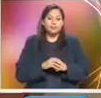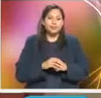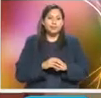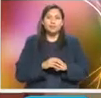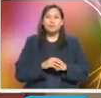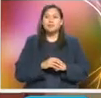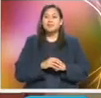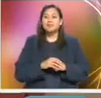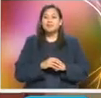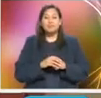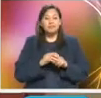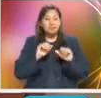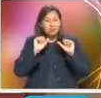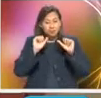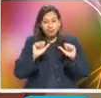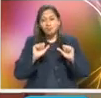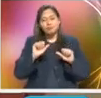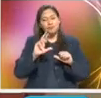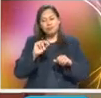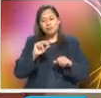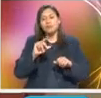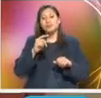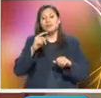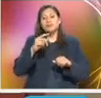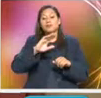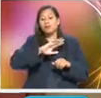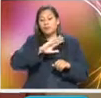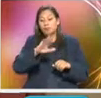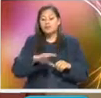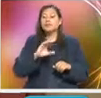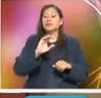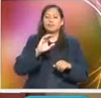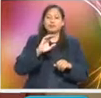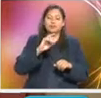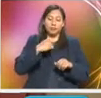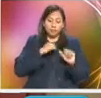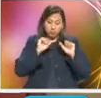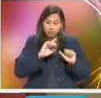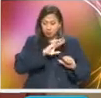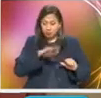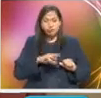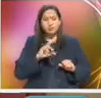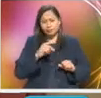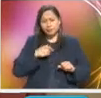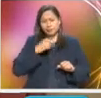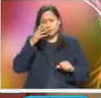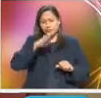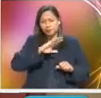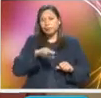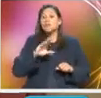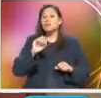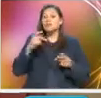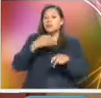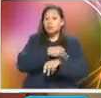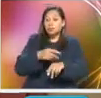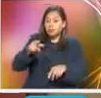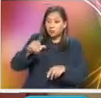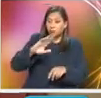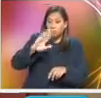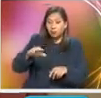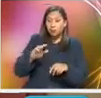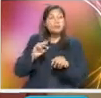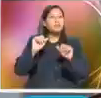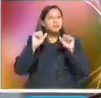preparado para irse ni para ver a otros partir, eso nadie, por más tiempo que tengamos, ¿no? Sin embargo, hoy